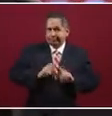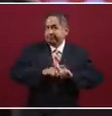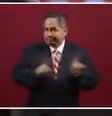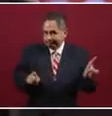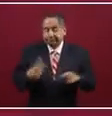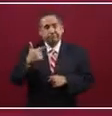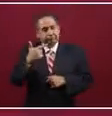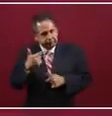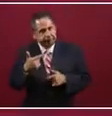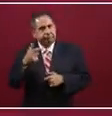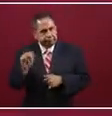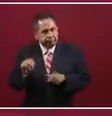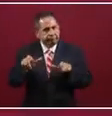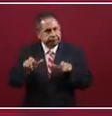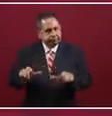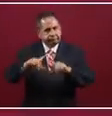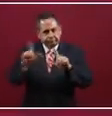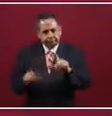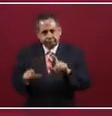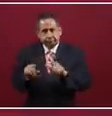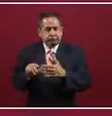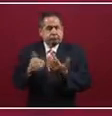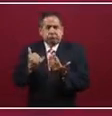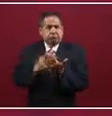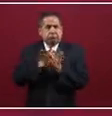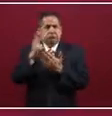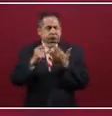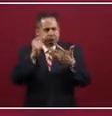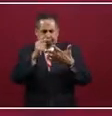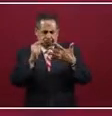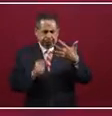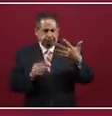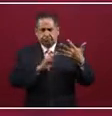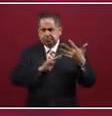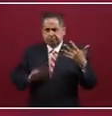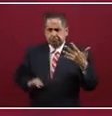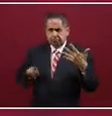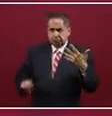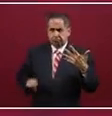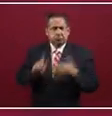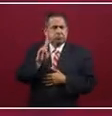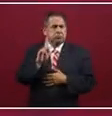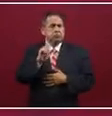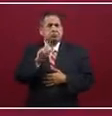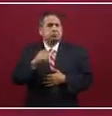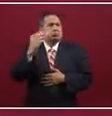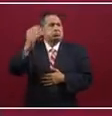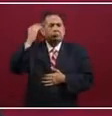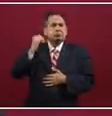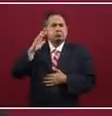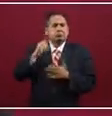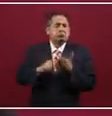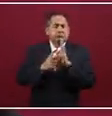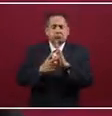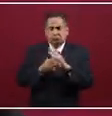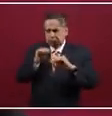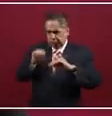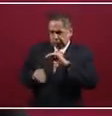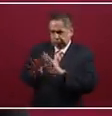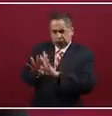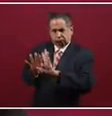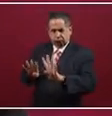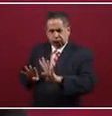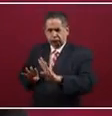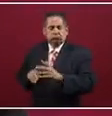incluido esa presencia en esos municipios en el plan que ya se había presentado. ¿Qué es lo que se va a hacer? Pues hacer el despliegue